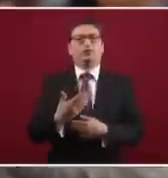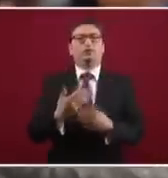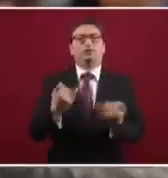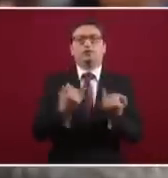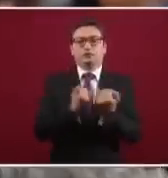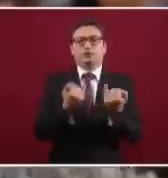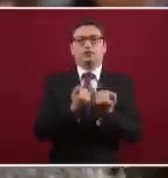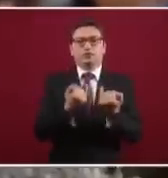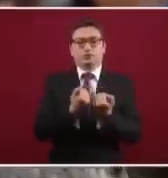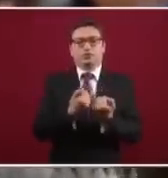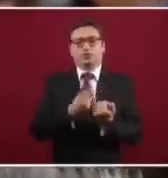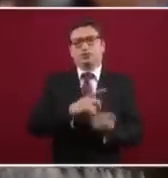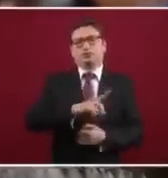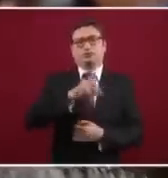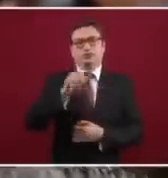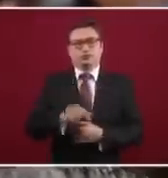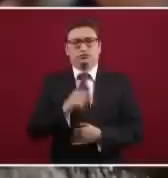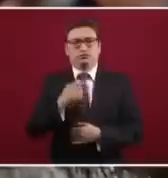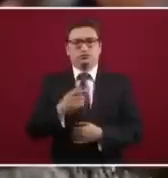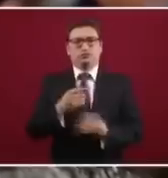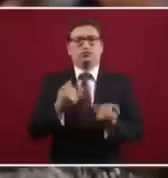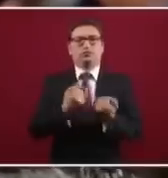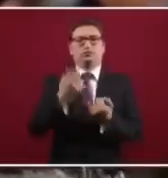también posteriormente